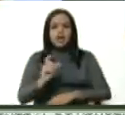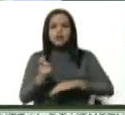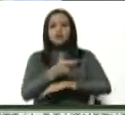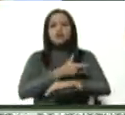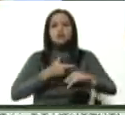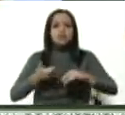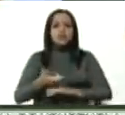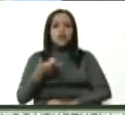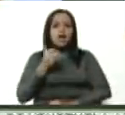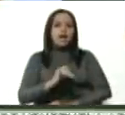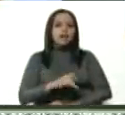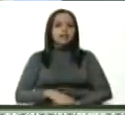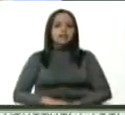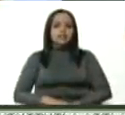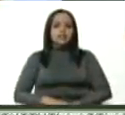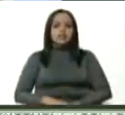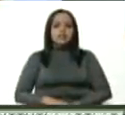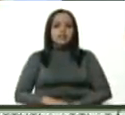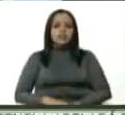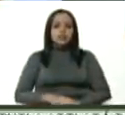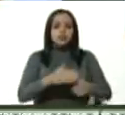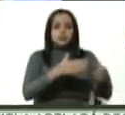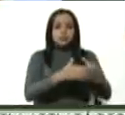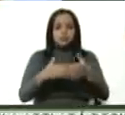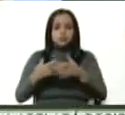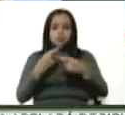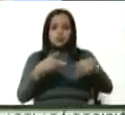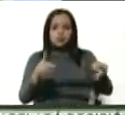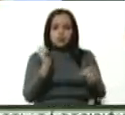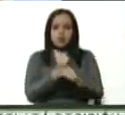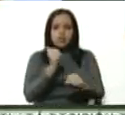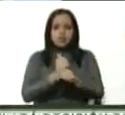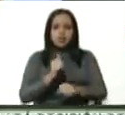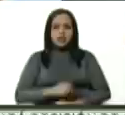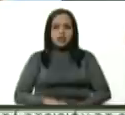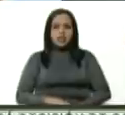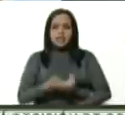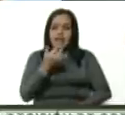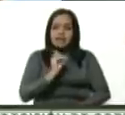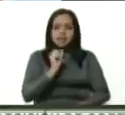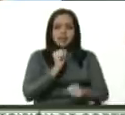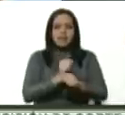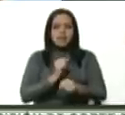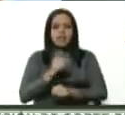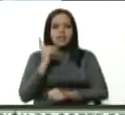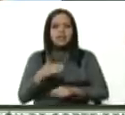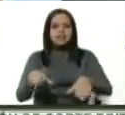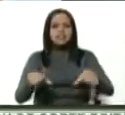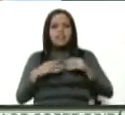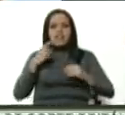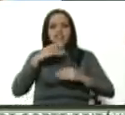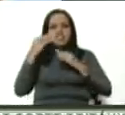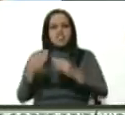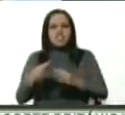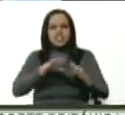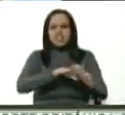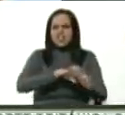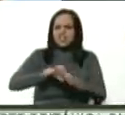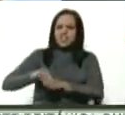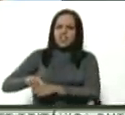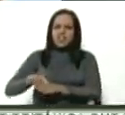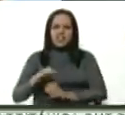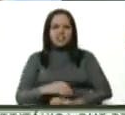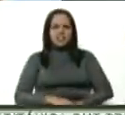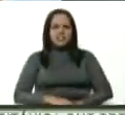hay unos poderes públicos plenamente en funciones y sencillamente hay que reconocer la verdad y dejar de